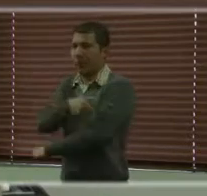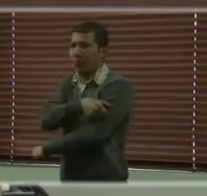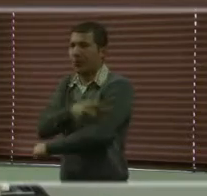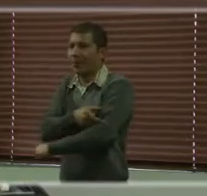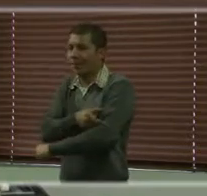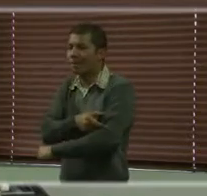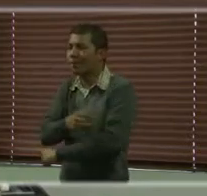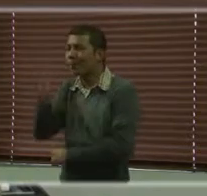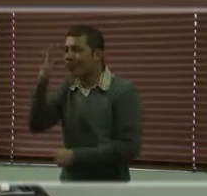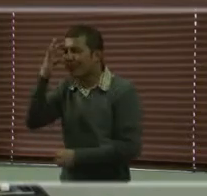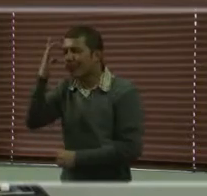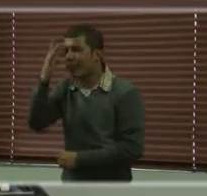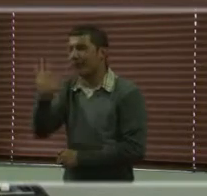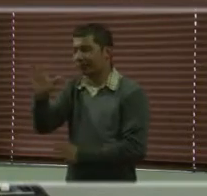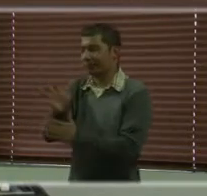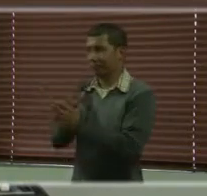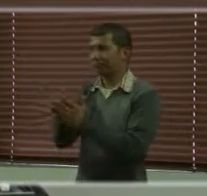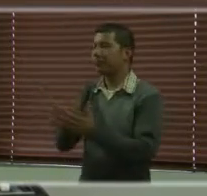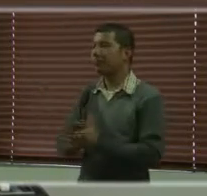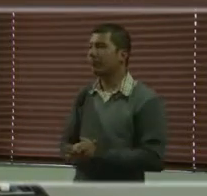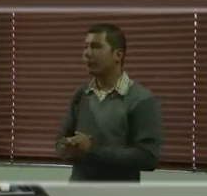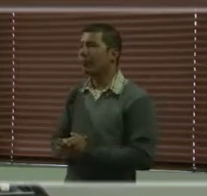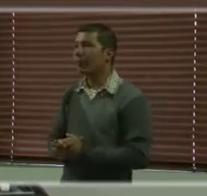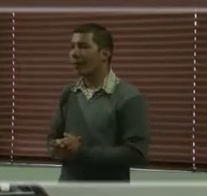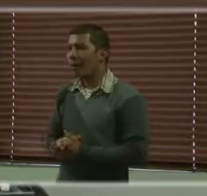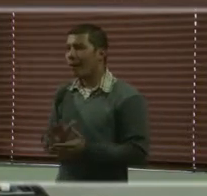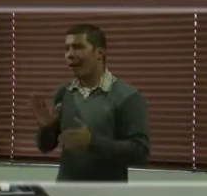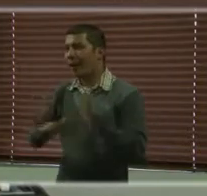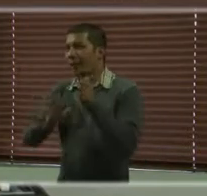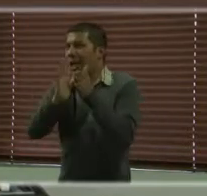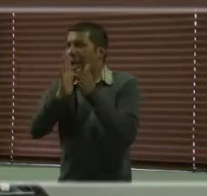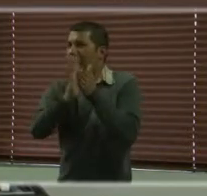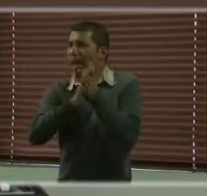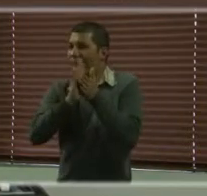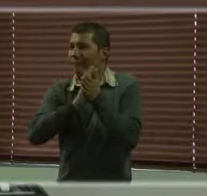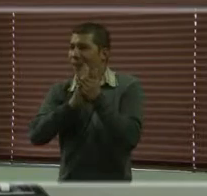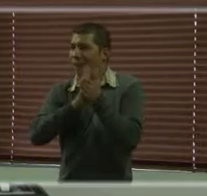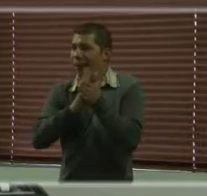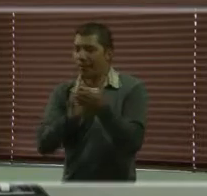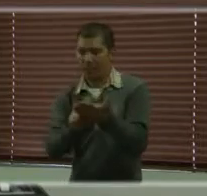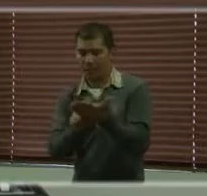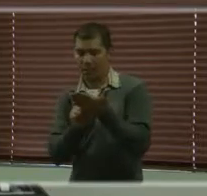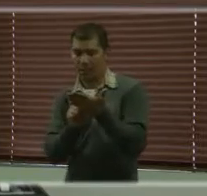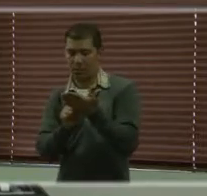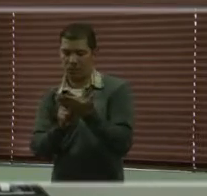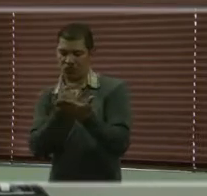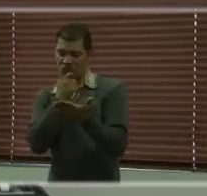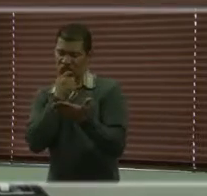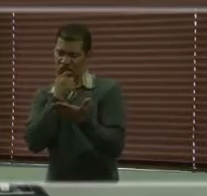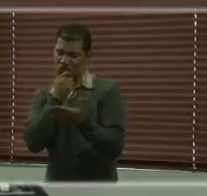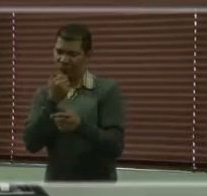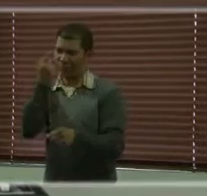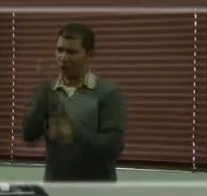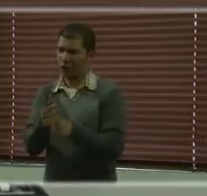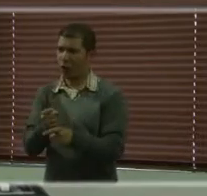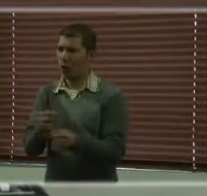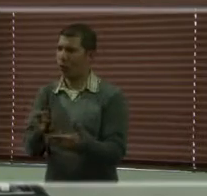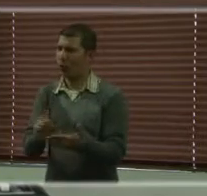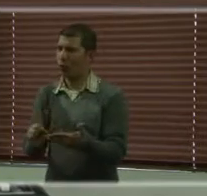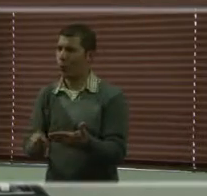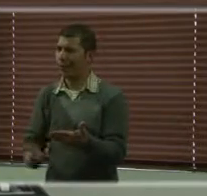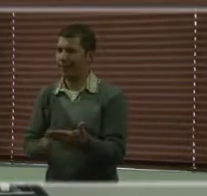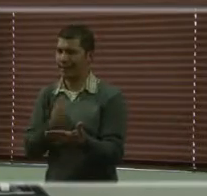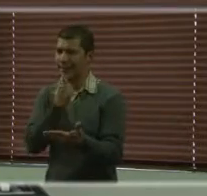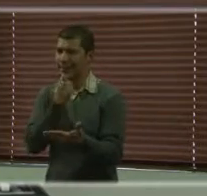envía al comité presentan informaciones muchas veces inexactas o sesgadas